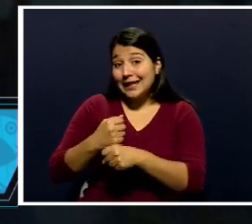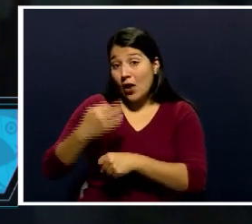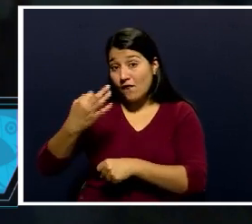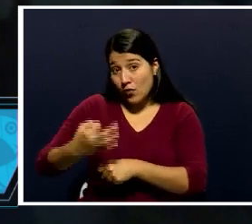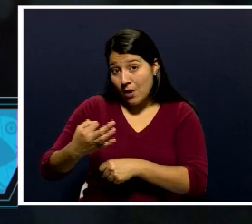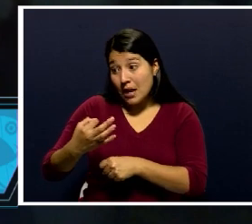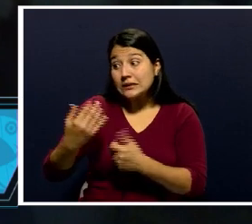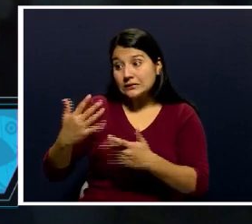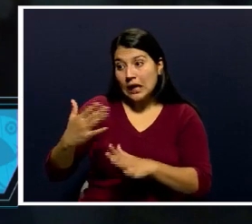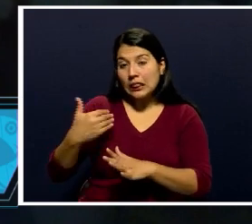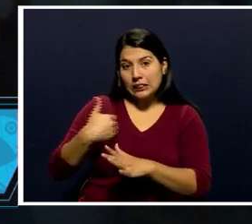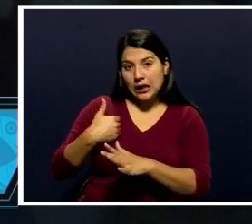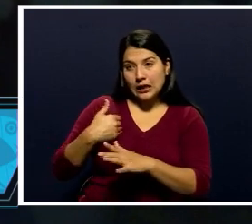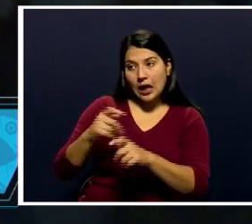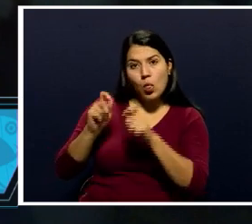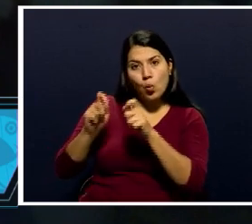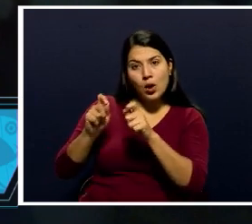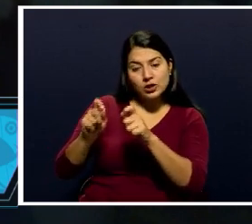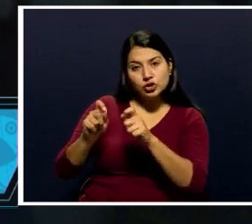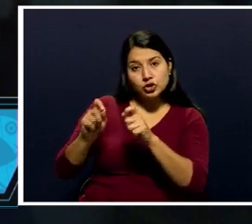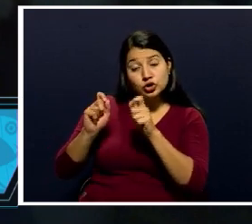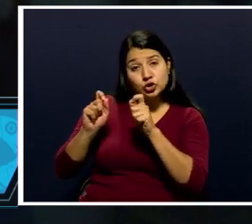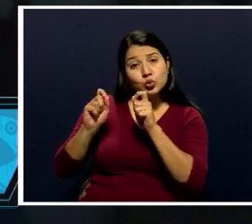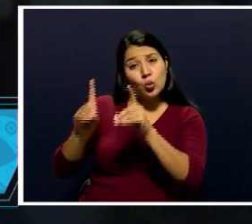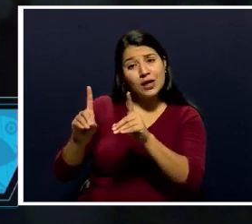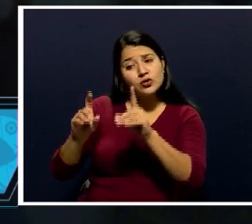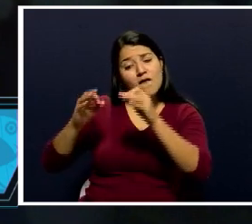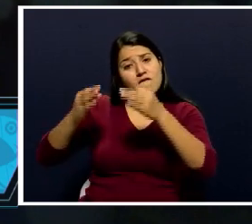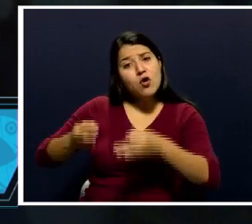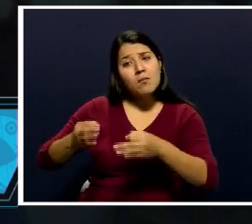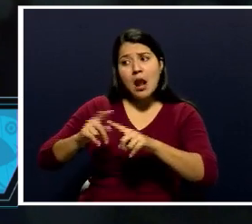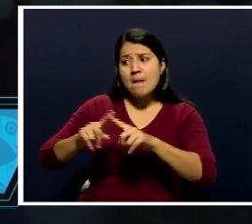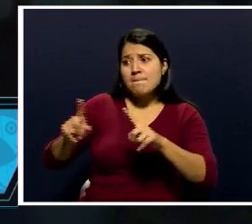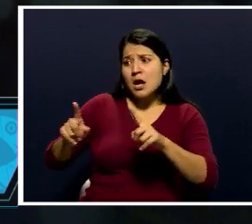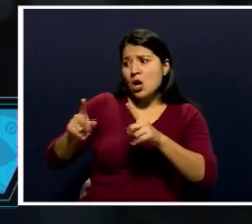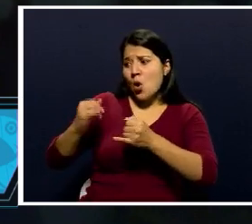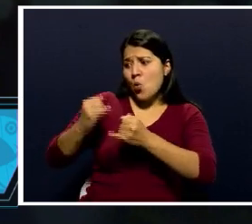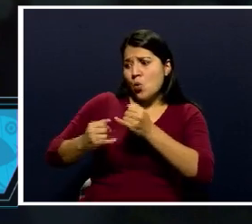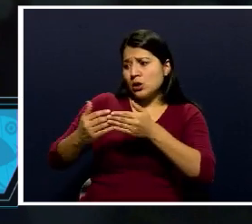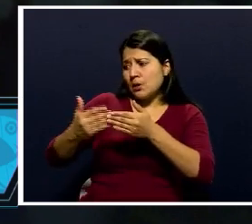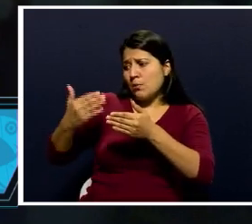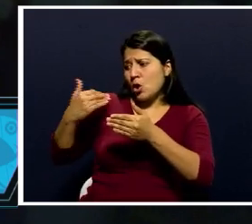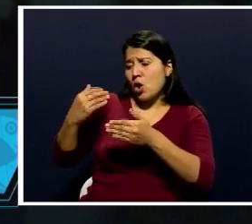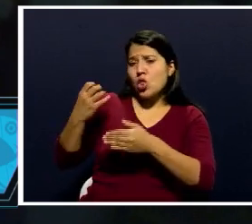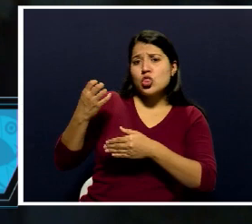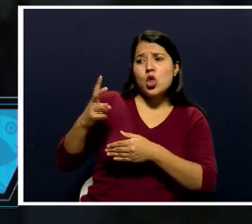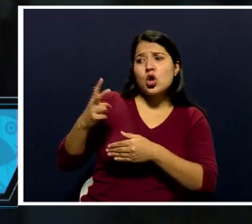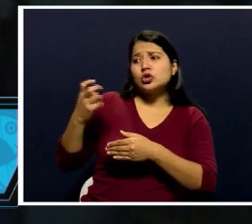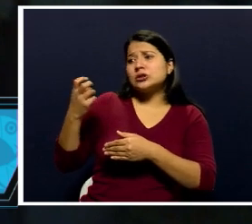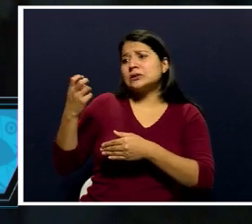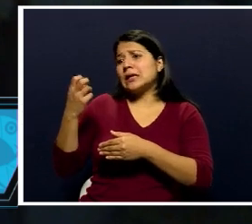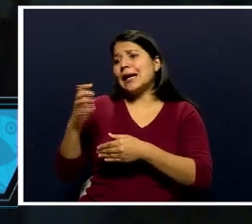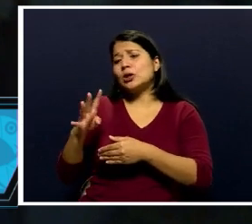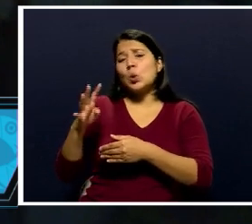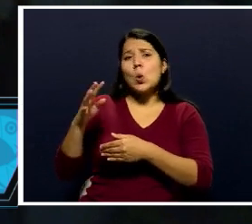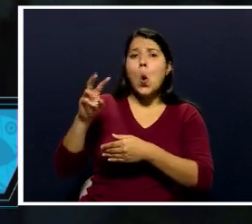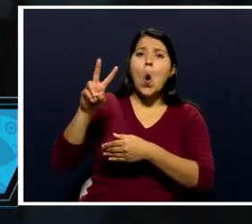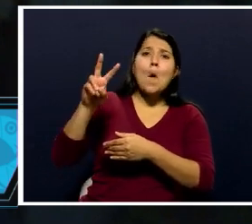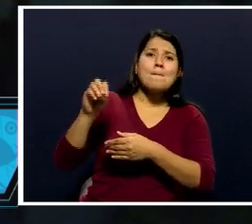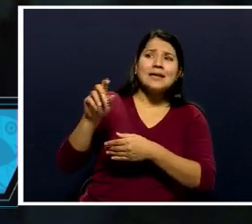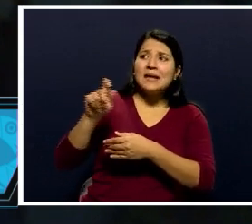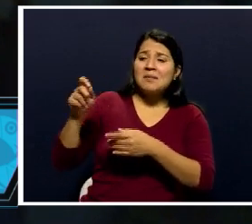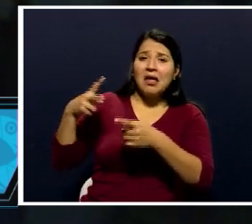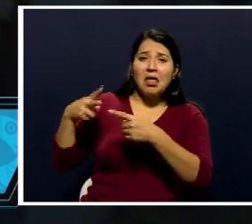educación formal, pero que han quedado desempleadas en los últimos 12, 14, 20 meses y